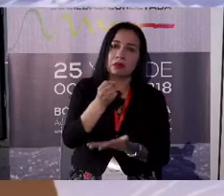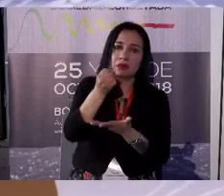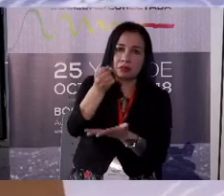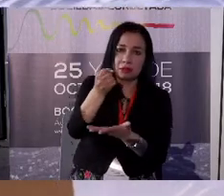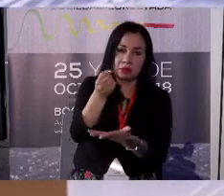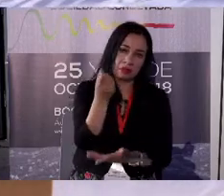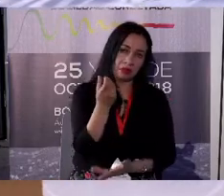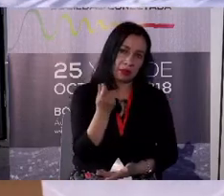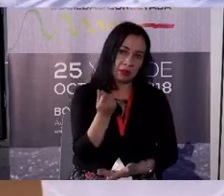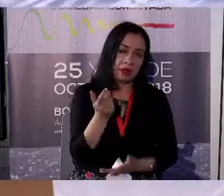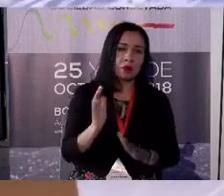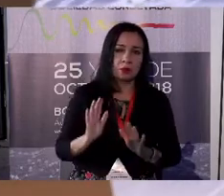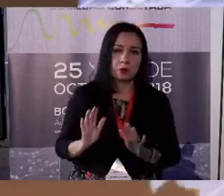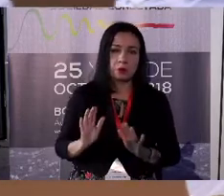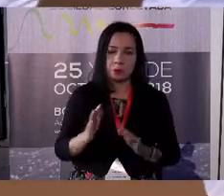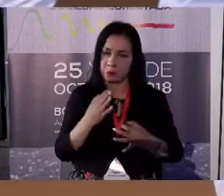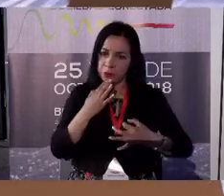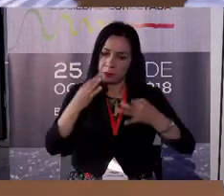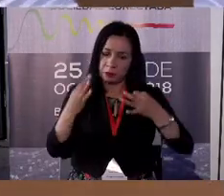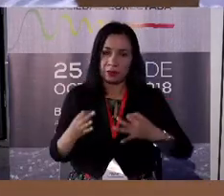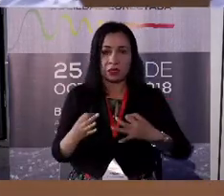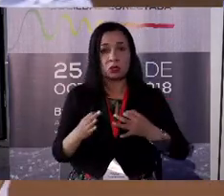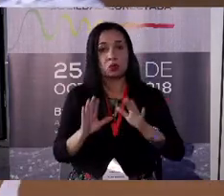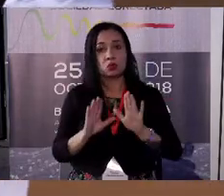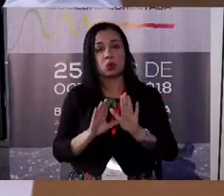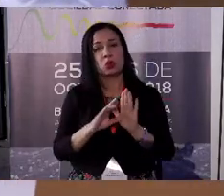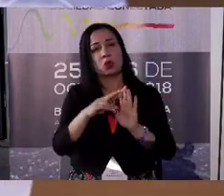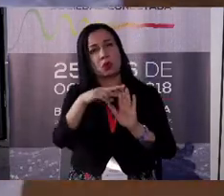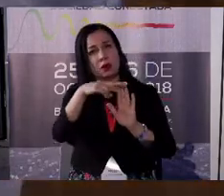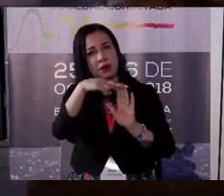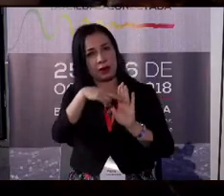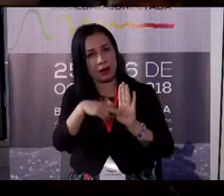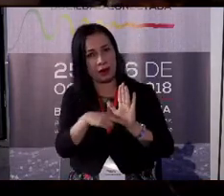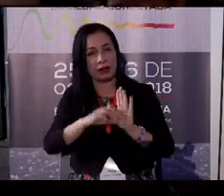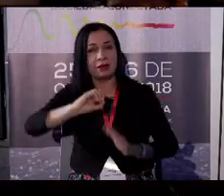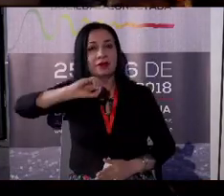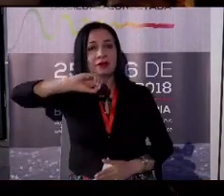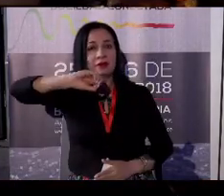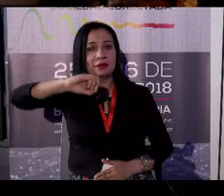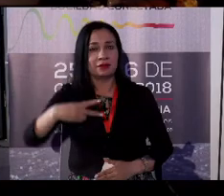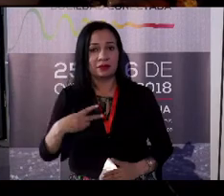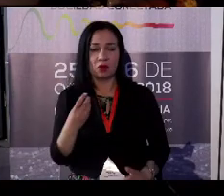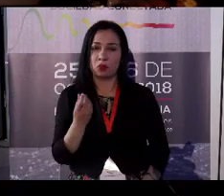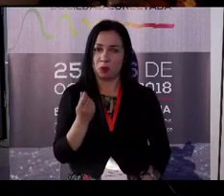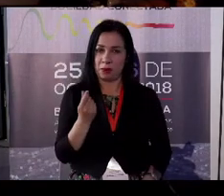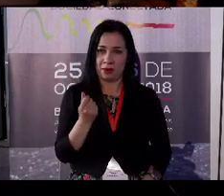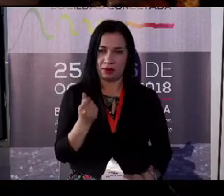cierto que cuando la regla de precio es de segundo precio,